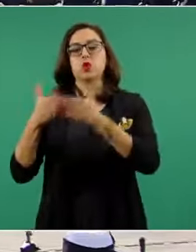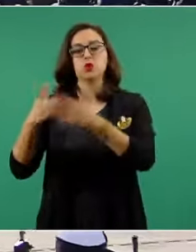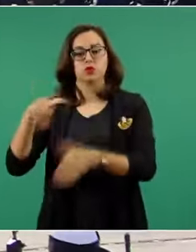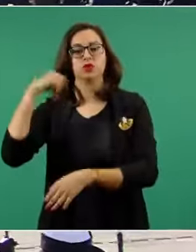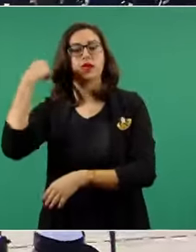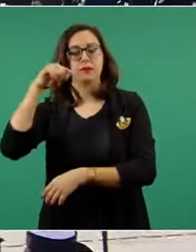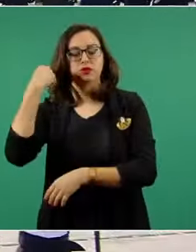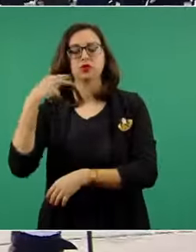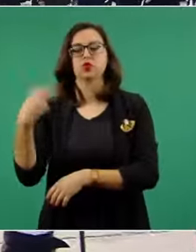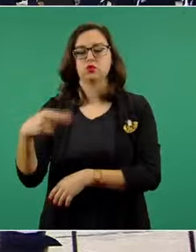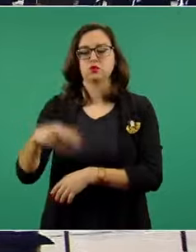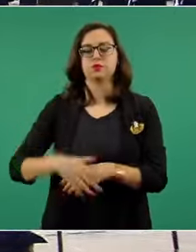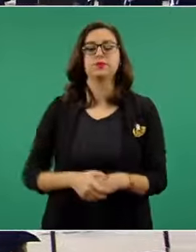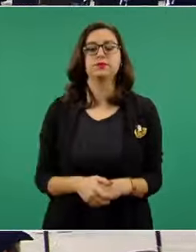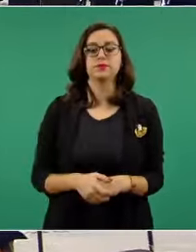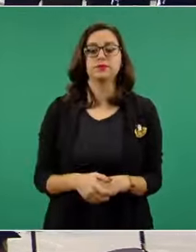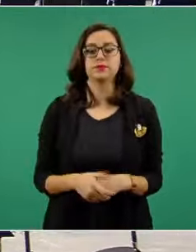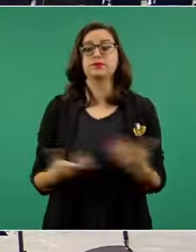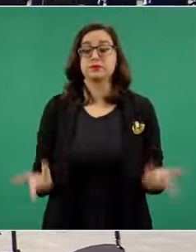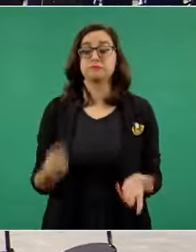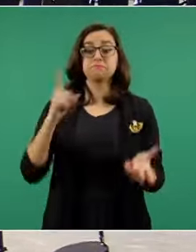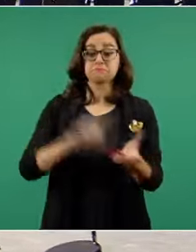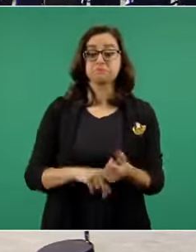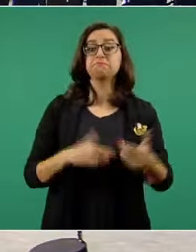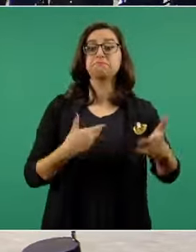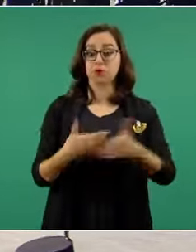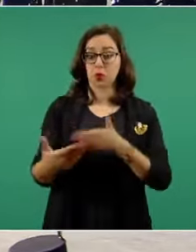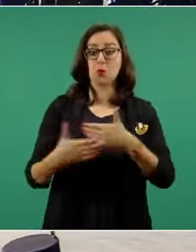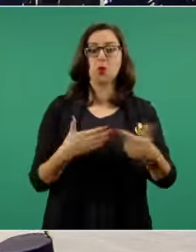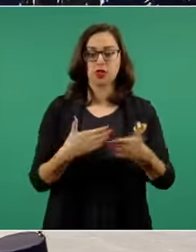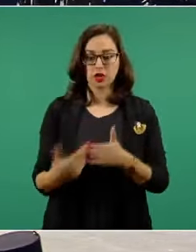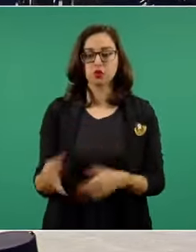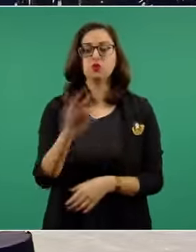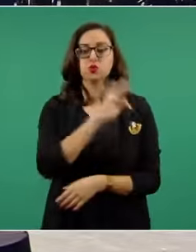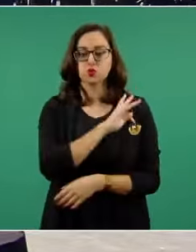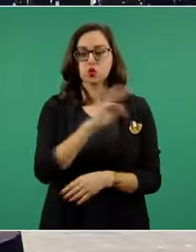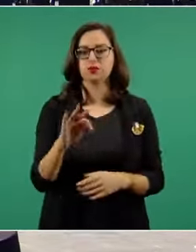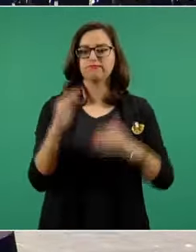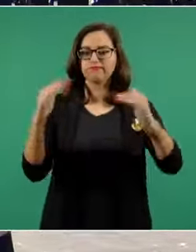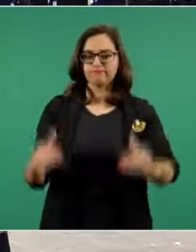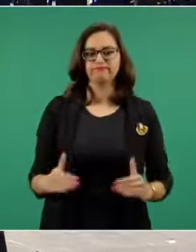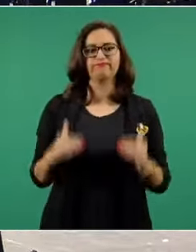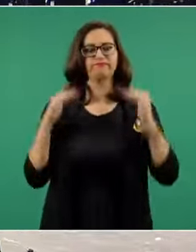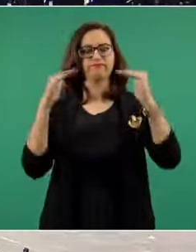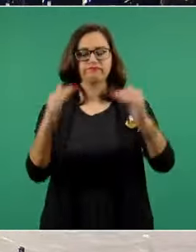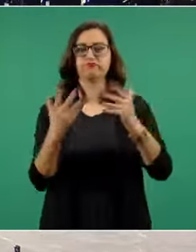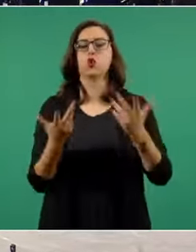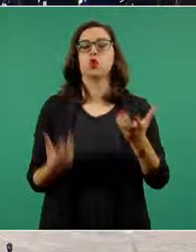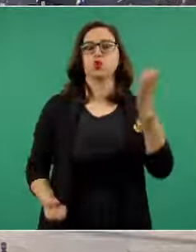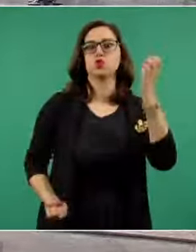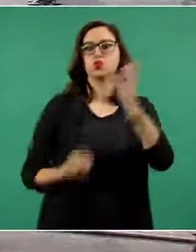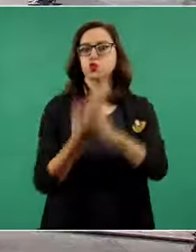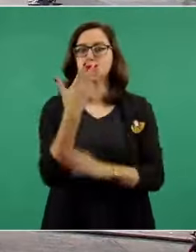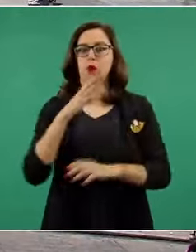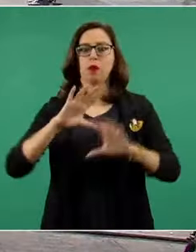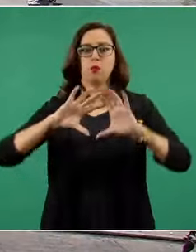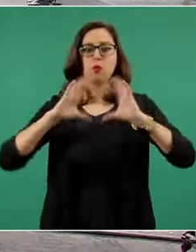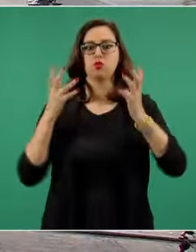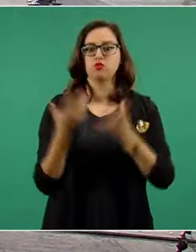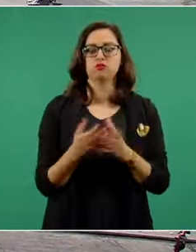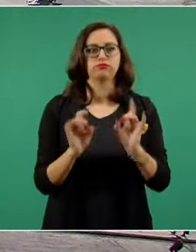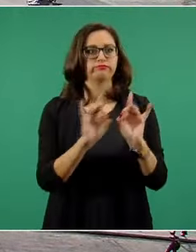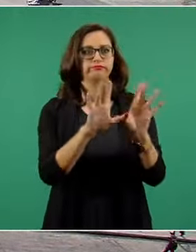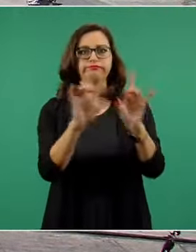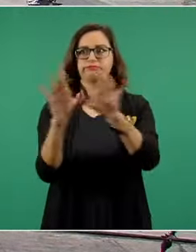Tabasco, contando con modernas capacidades para estar a la altura de los nuevos retos que enfrenta el pueblo